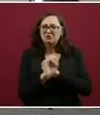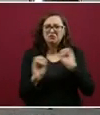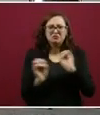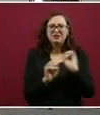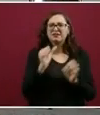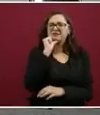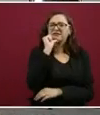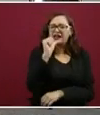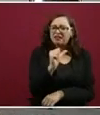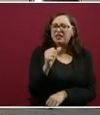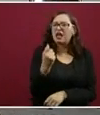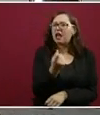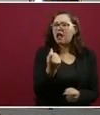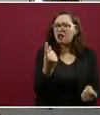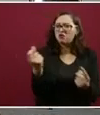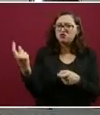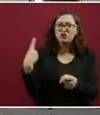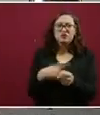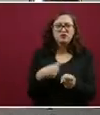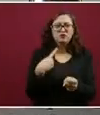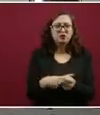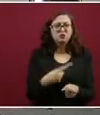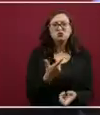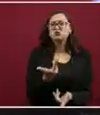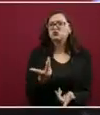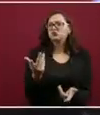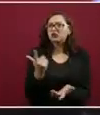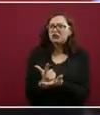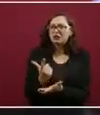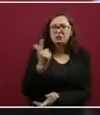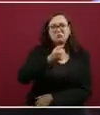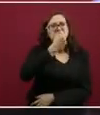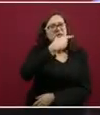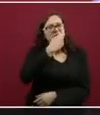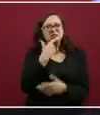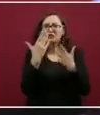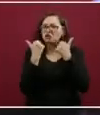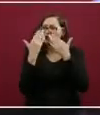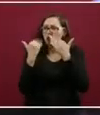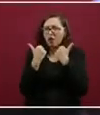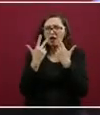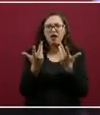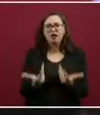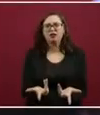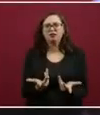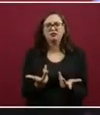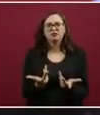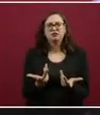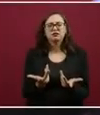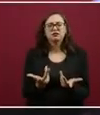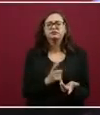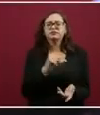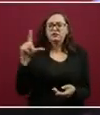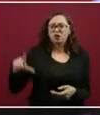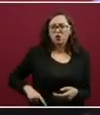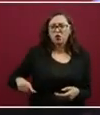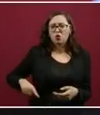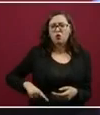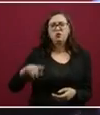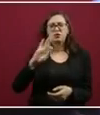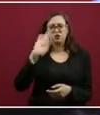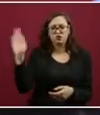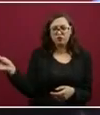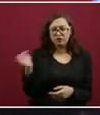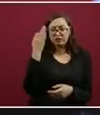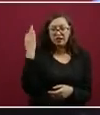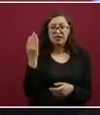enfrentan padecimientos para los cuales no hay cobertura. Hay un planteamiento que se conoce, que el gobierno federal